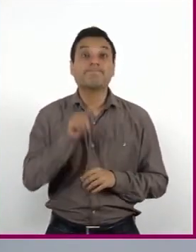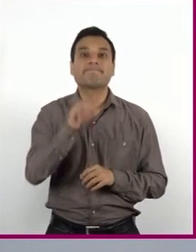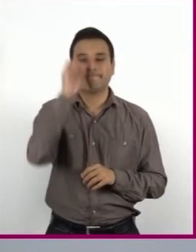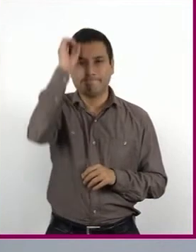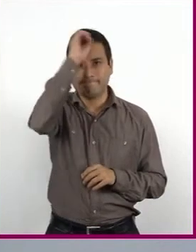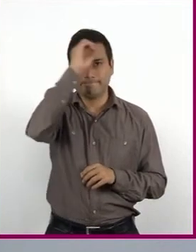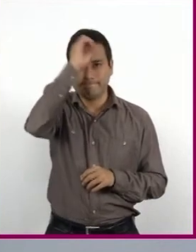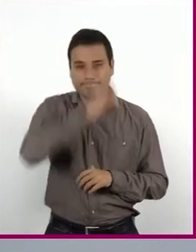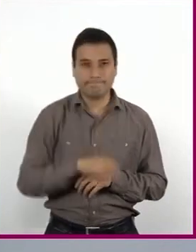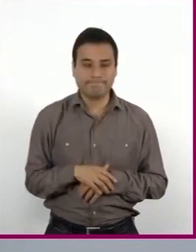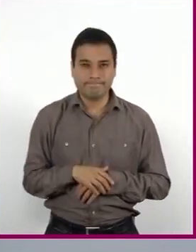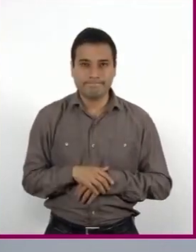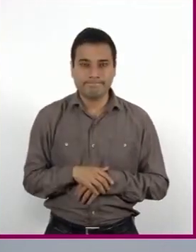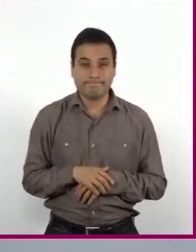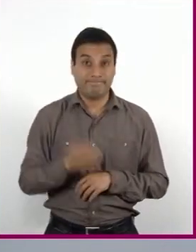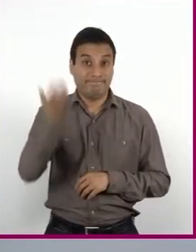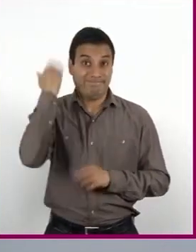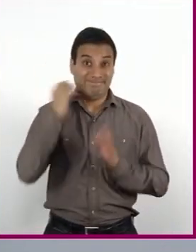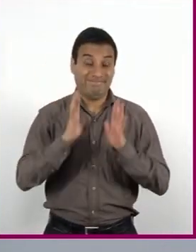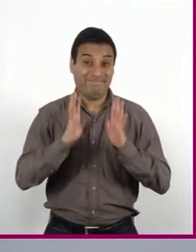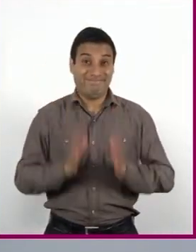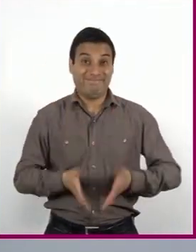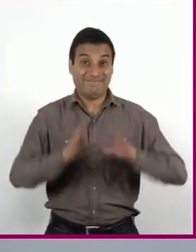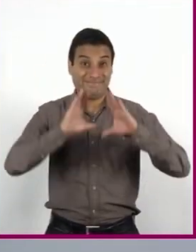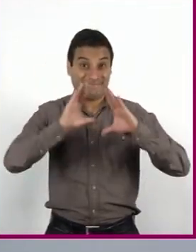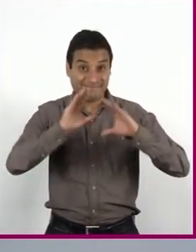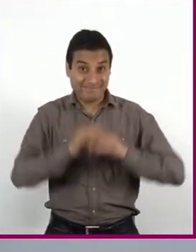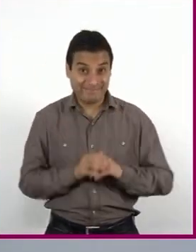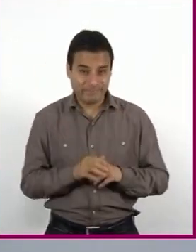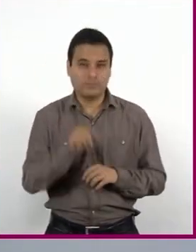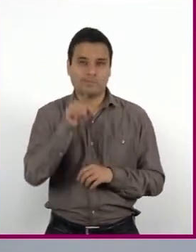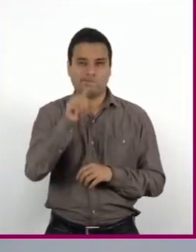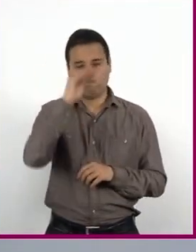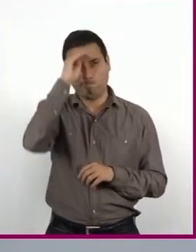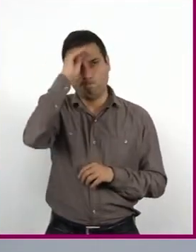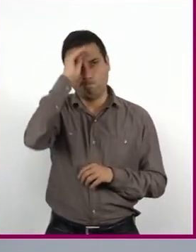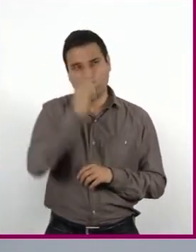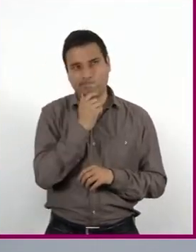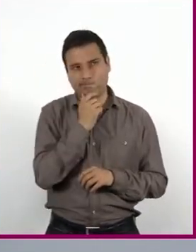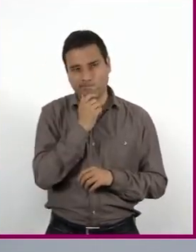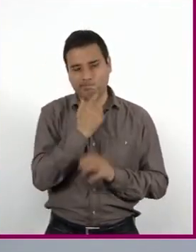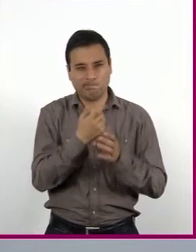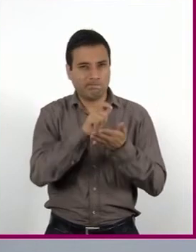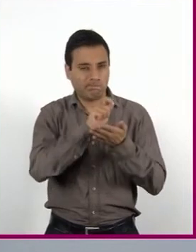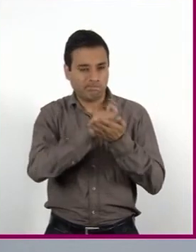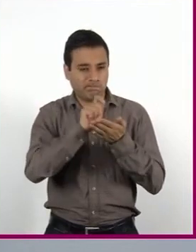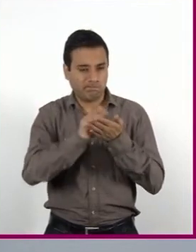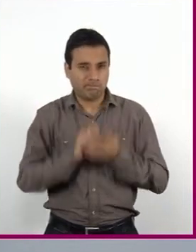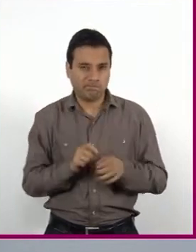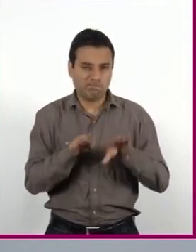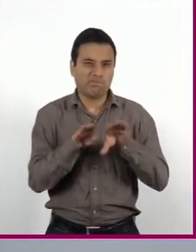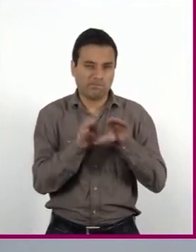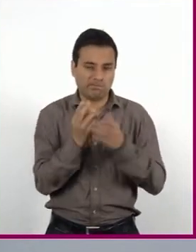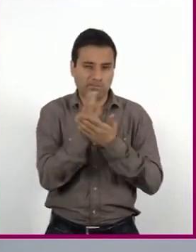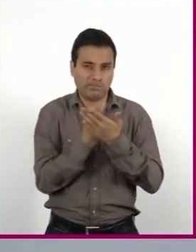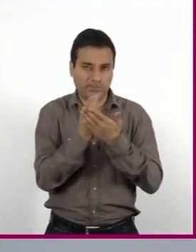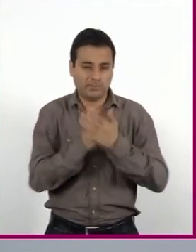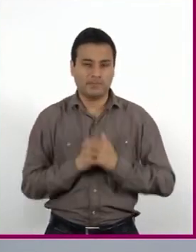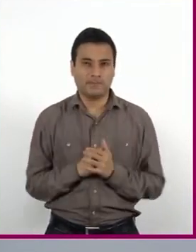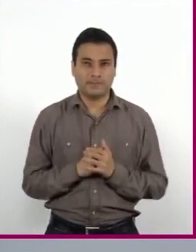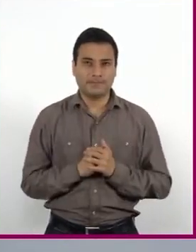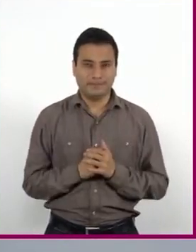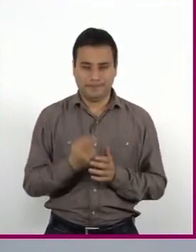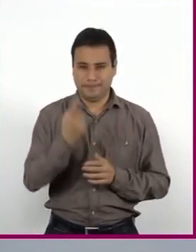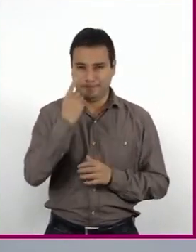ustedes? Con lo que hemos aprendido, elaboren sus propias definiciones y características de desarrollos planos y